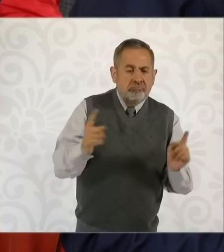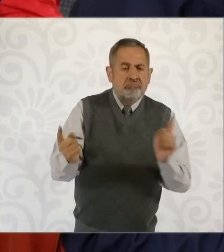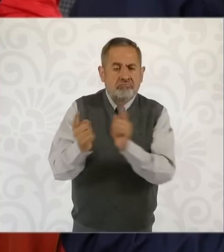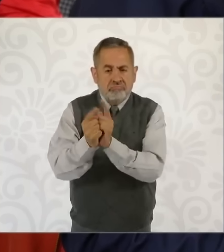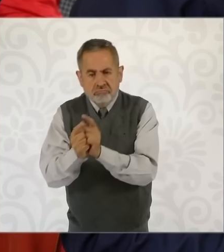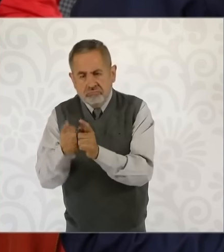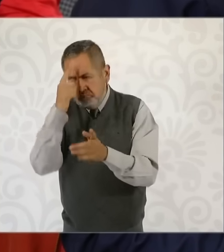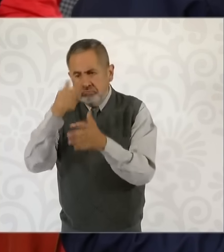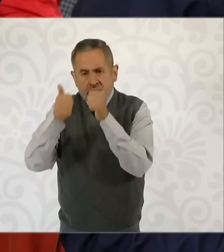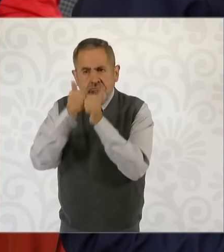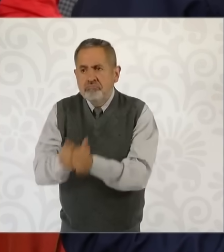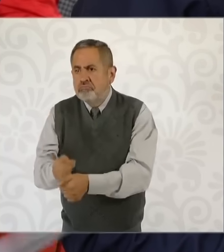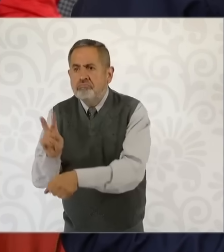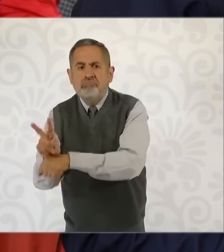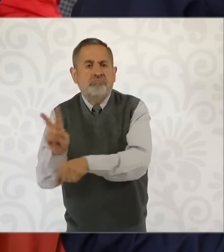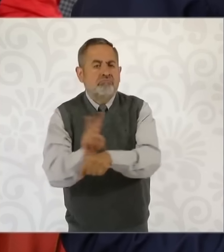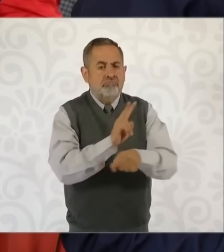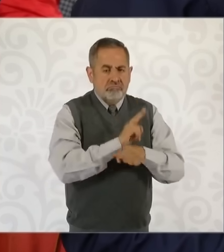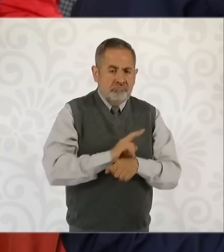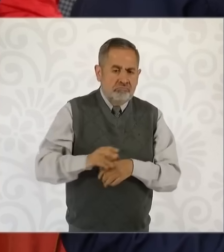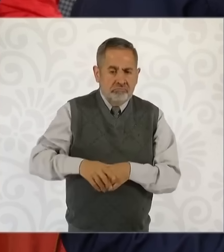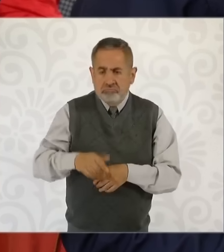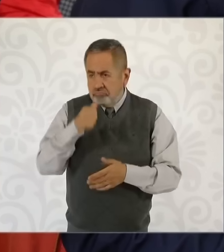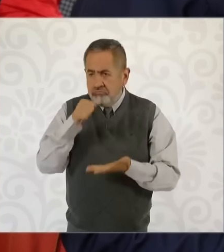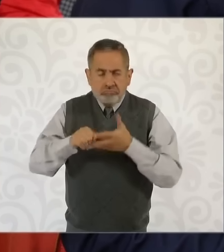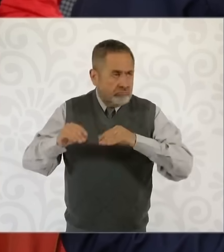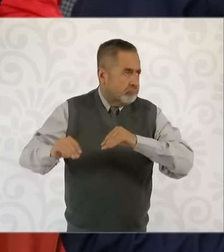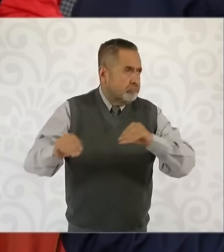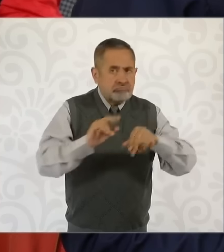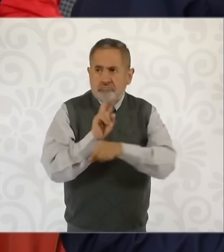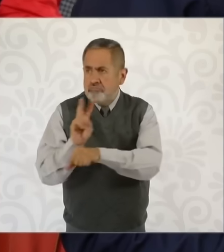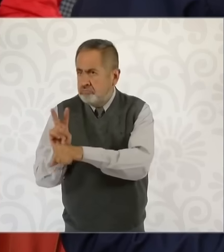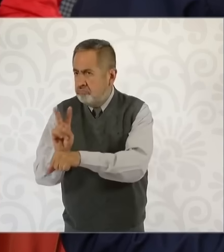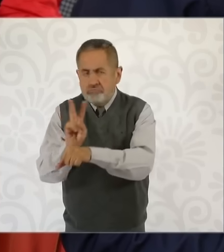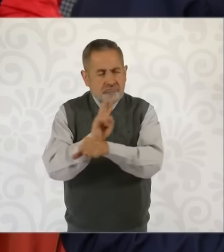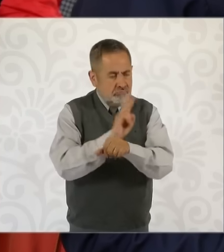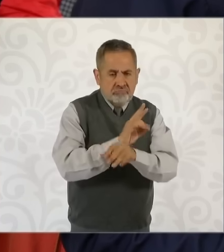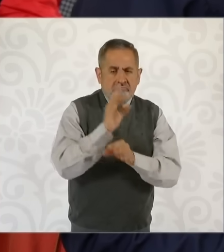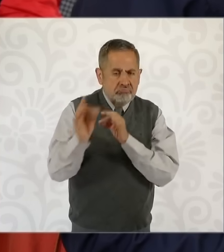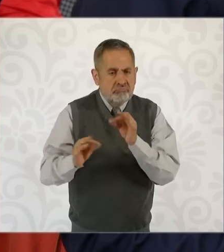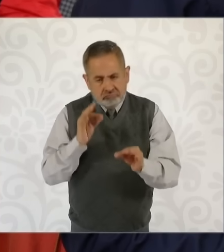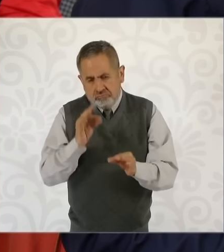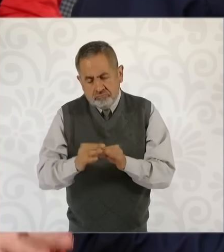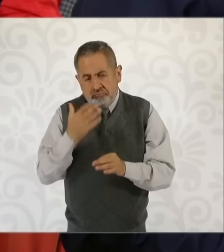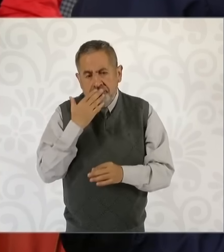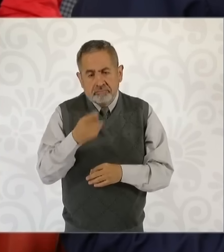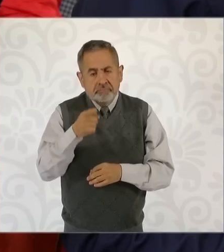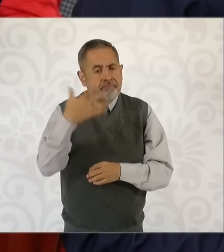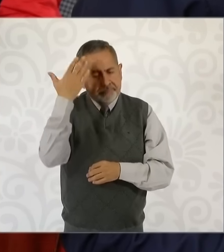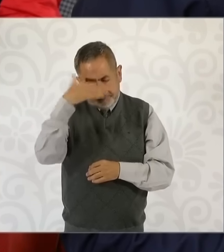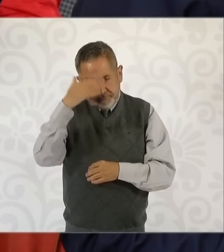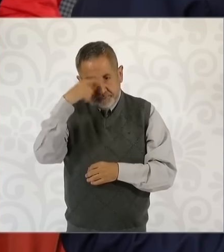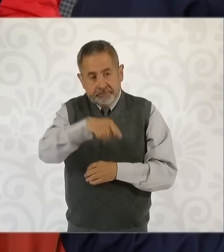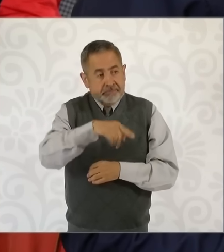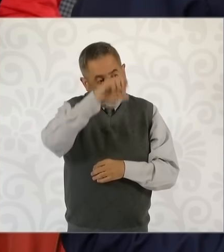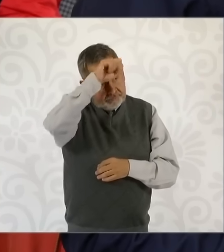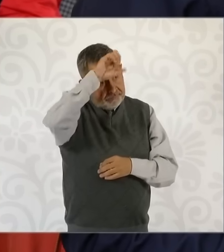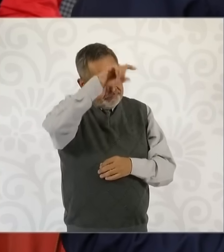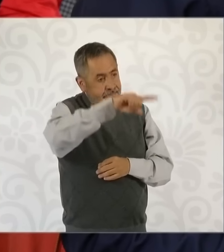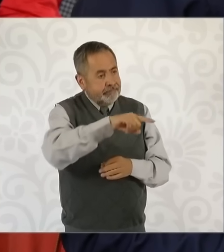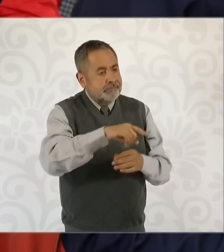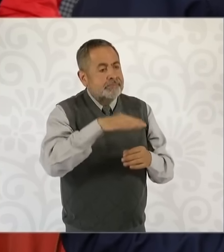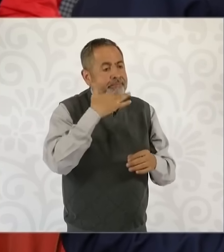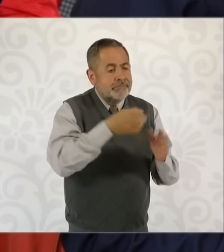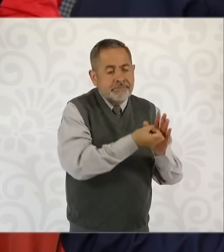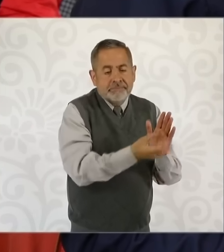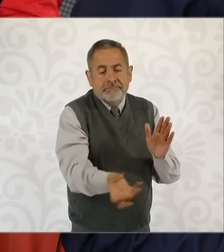manera permanente en esa zona. Hizo los operativos, doctora. Usted sabe que en la mina los desechos del